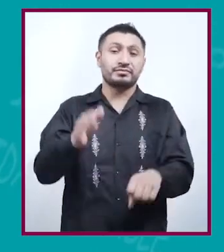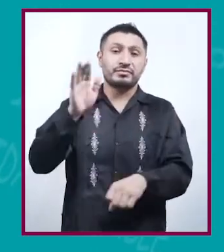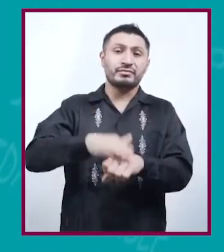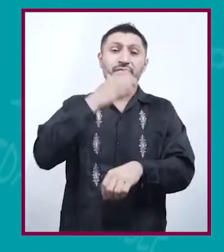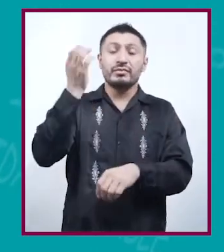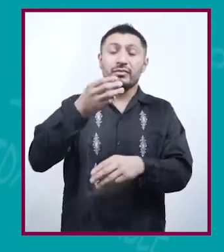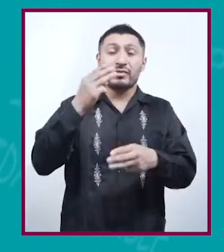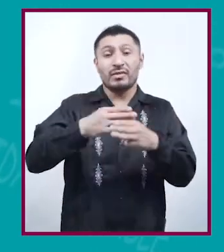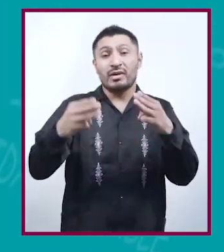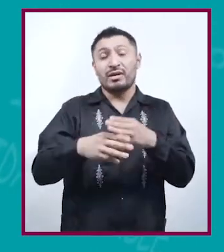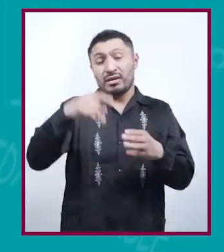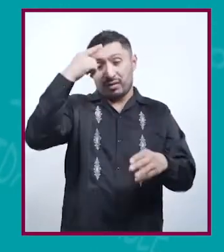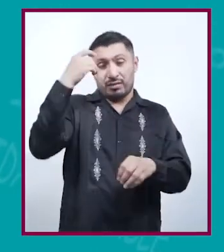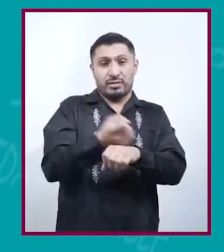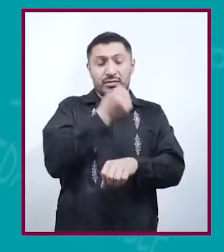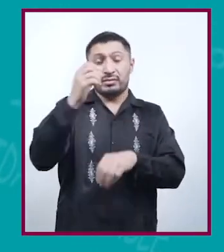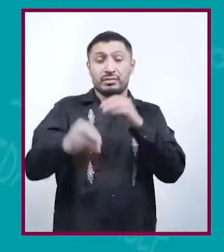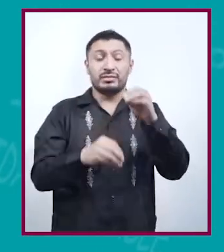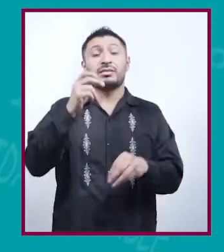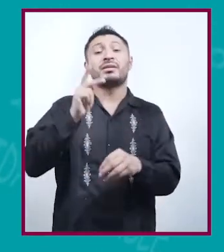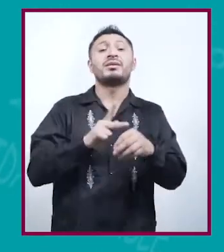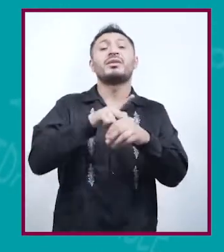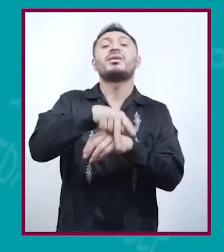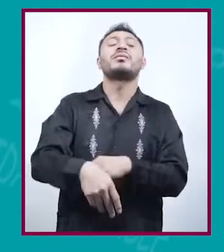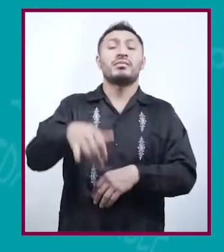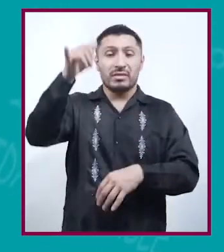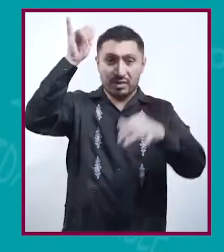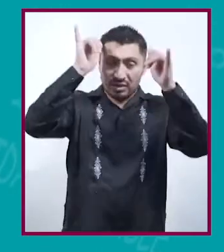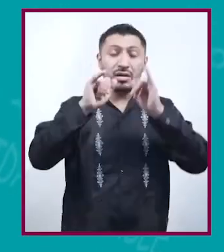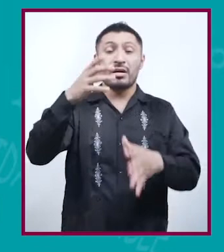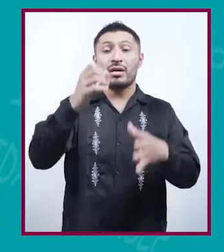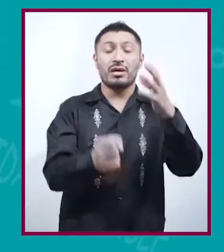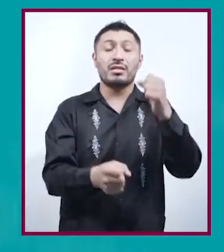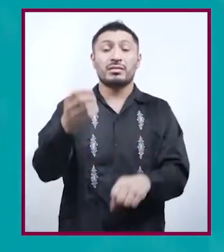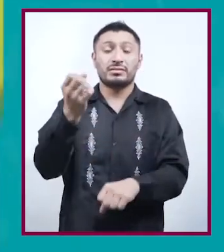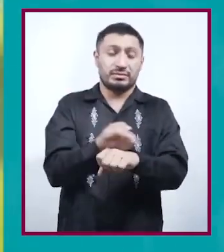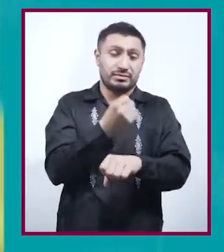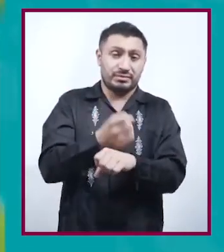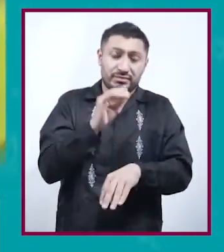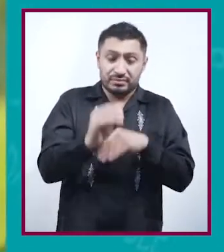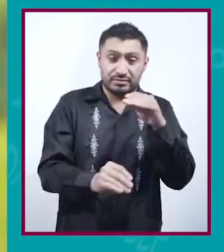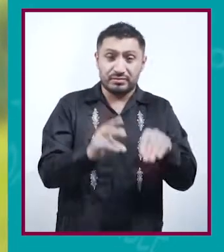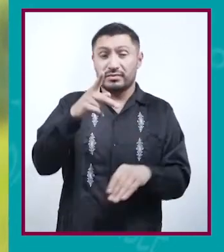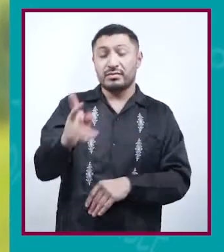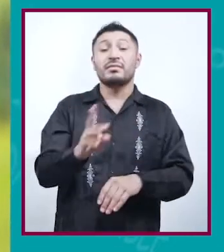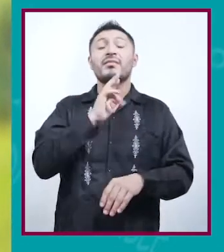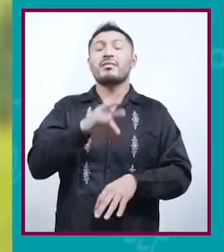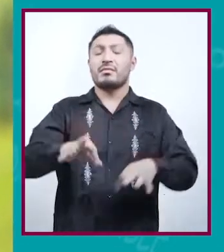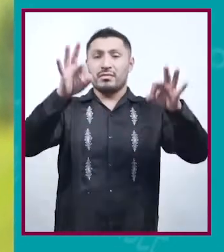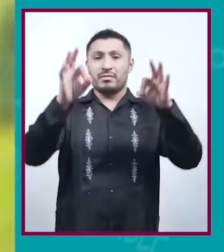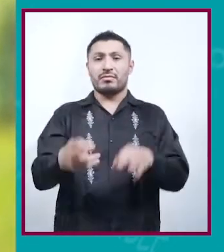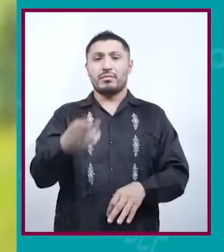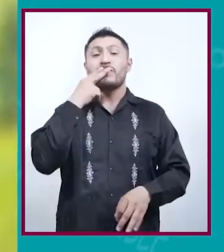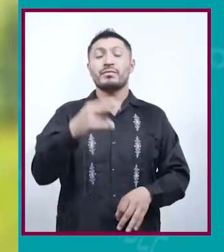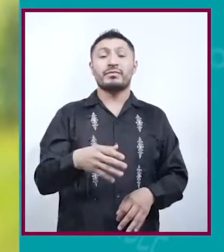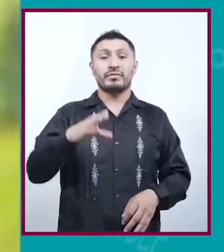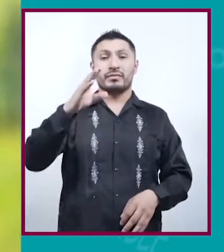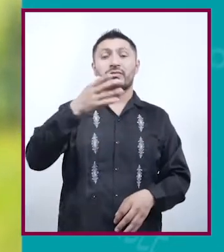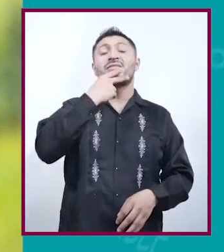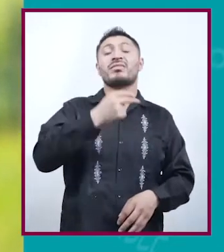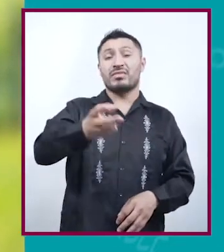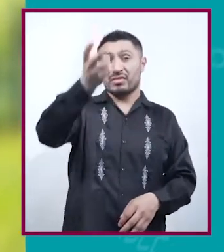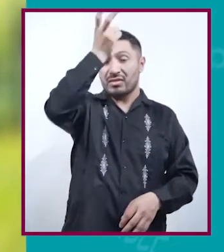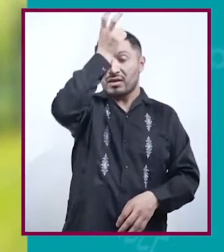vacas, el material más común para fabricar zapatos seguía siendo la piel de estos animales. Sin embargo, para el de mejor calidad,